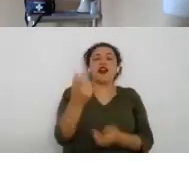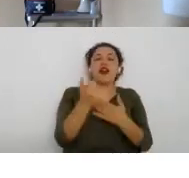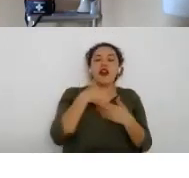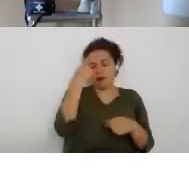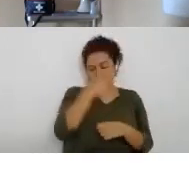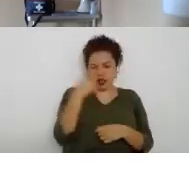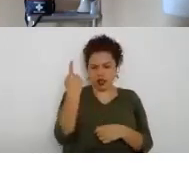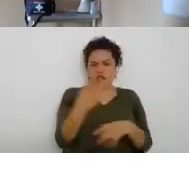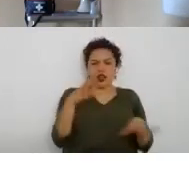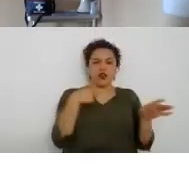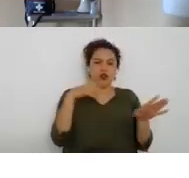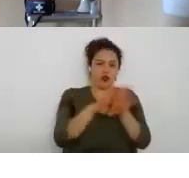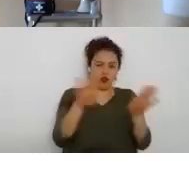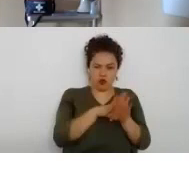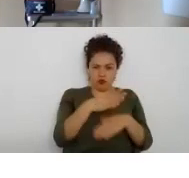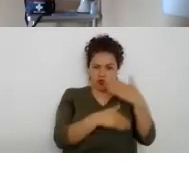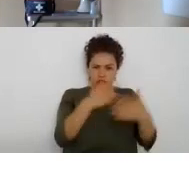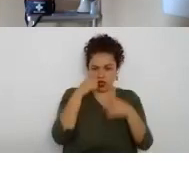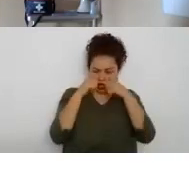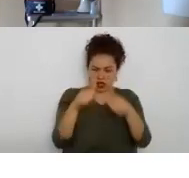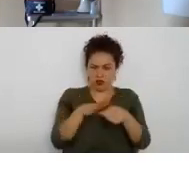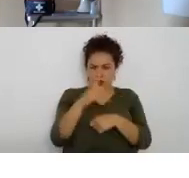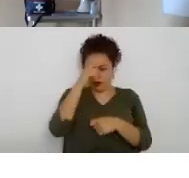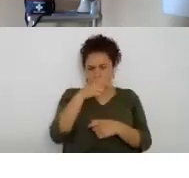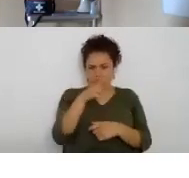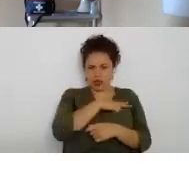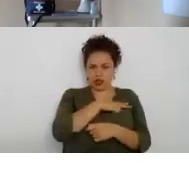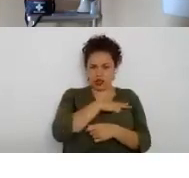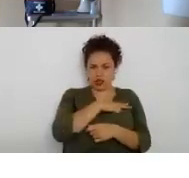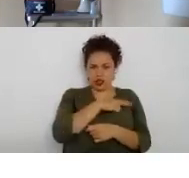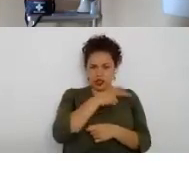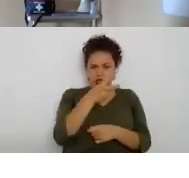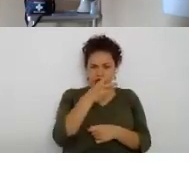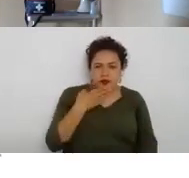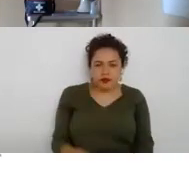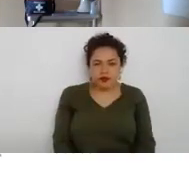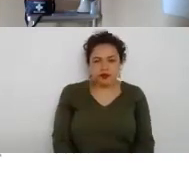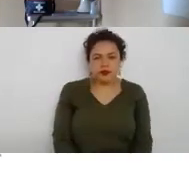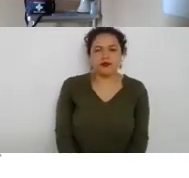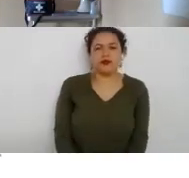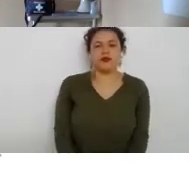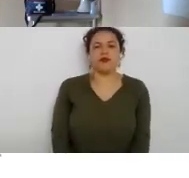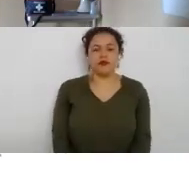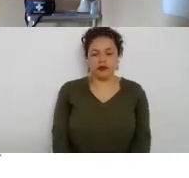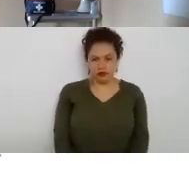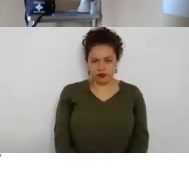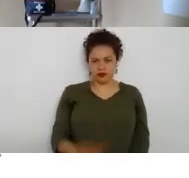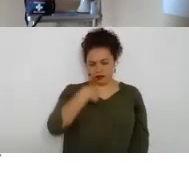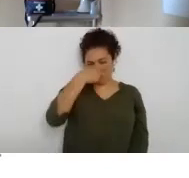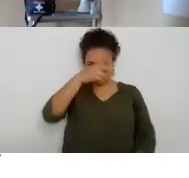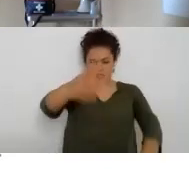saber cómo vamos a proceder a atender esa lesión, esa quemadura. ¿De acuerdo? Como habíamos comentado hace un